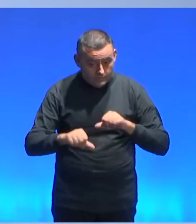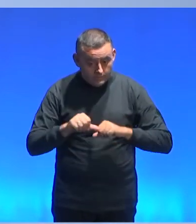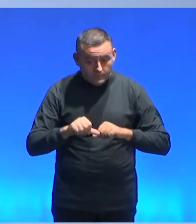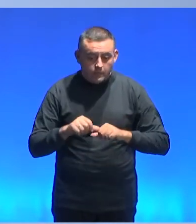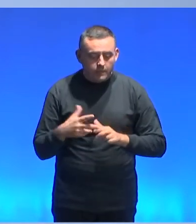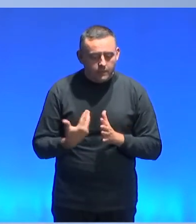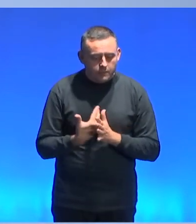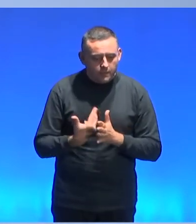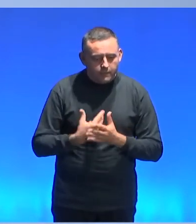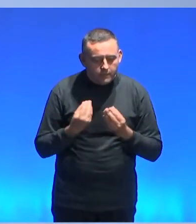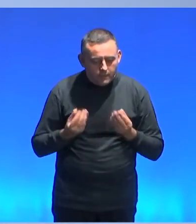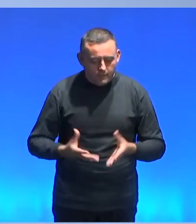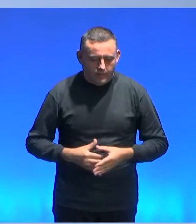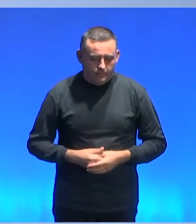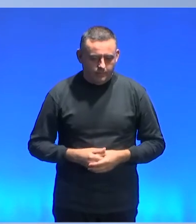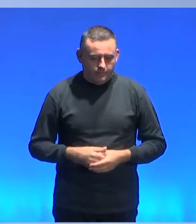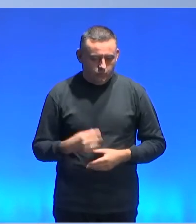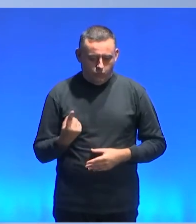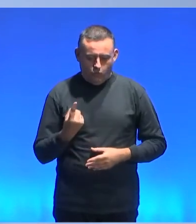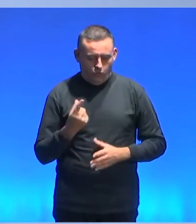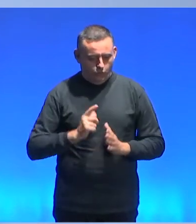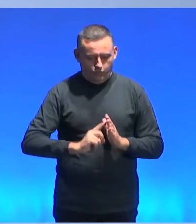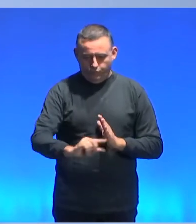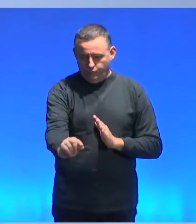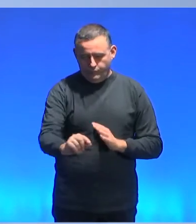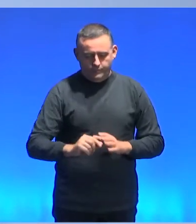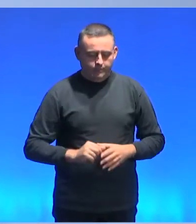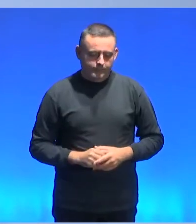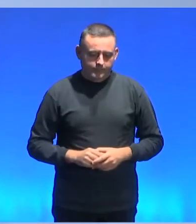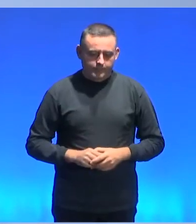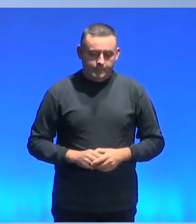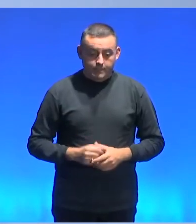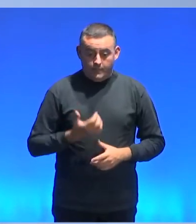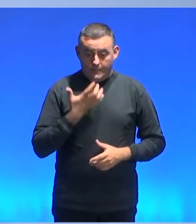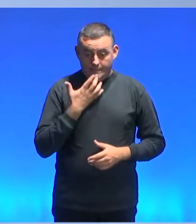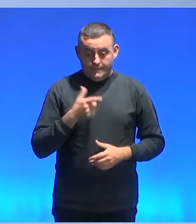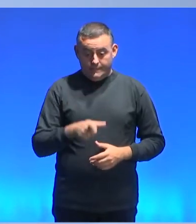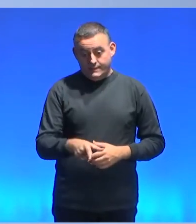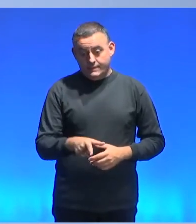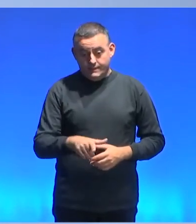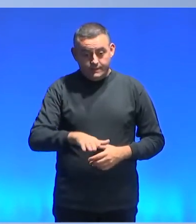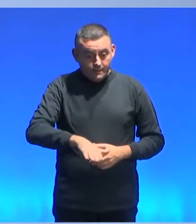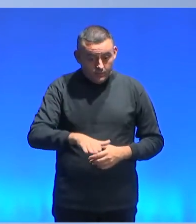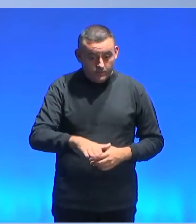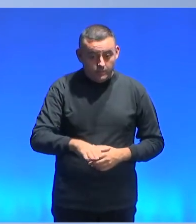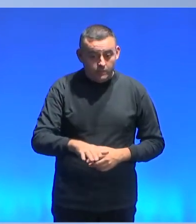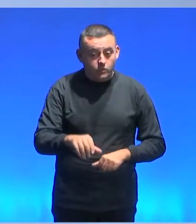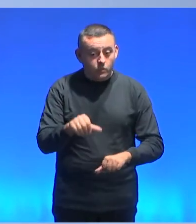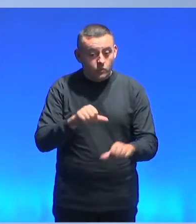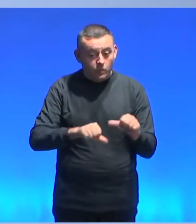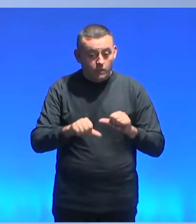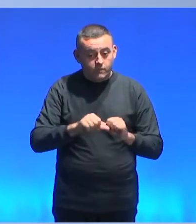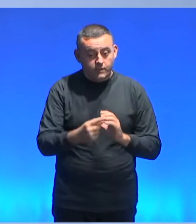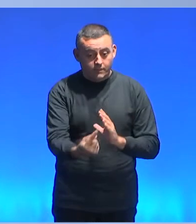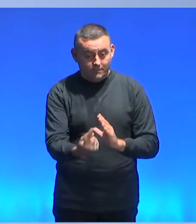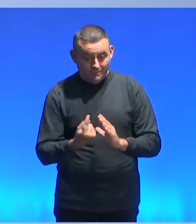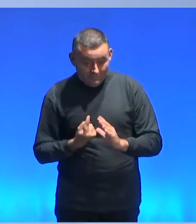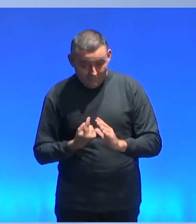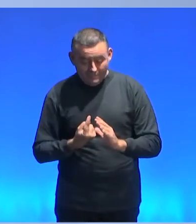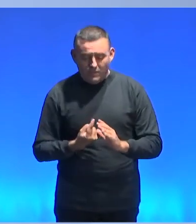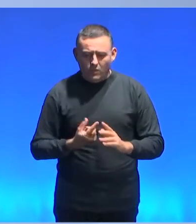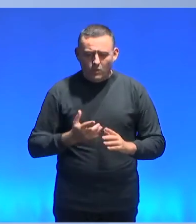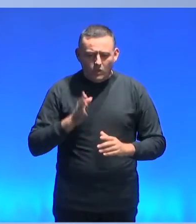Como decía antes, si lo viven bien, si cuando vuelven son suficientemente sucios,